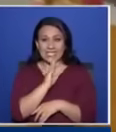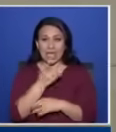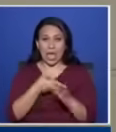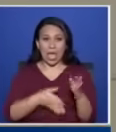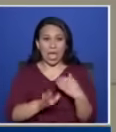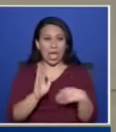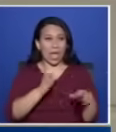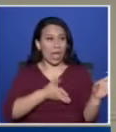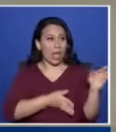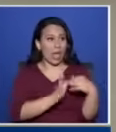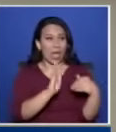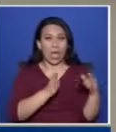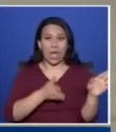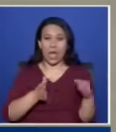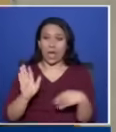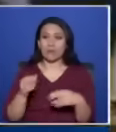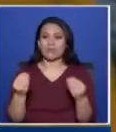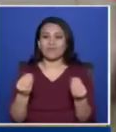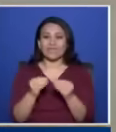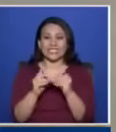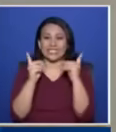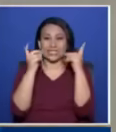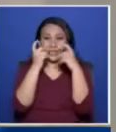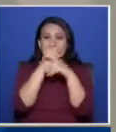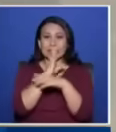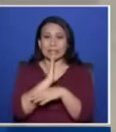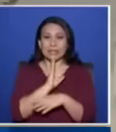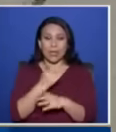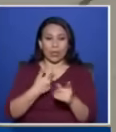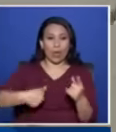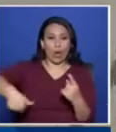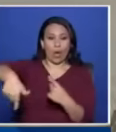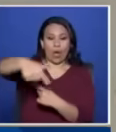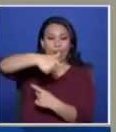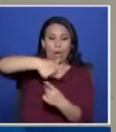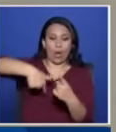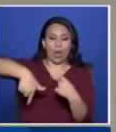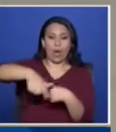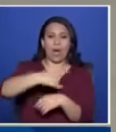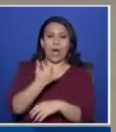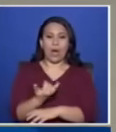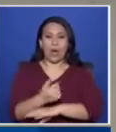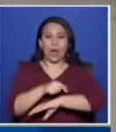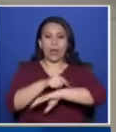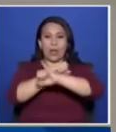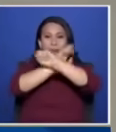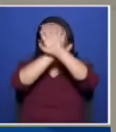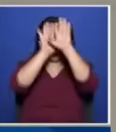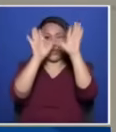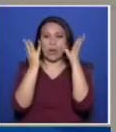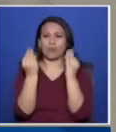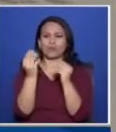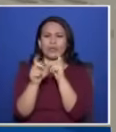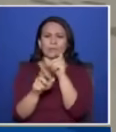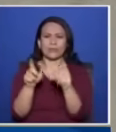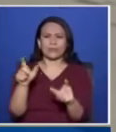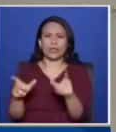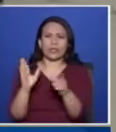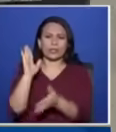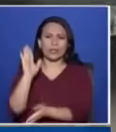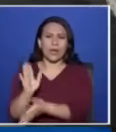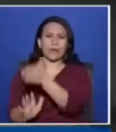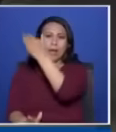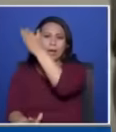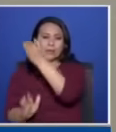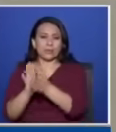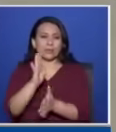la cantidad de vehículos que circulan por este sector y sobre todo a esta hora de la mañana cuando muchas personas están dirigiéndose